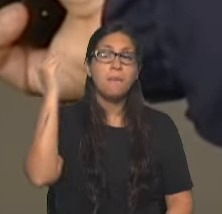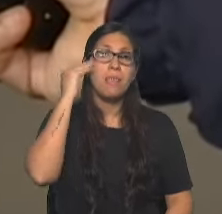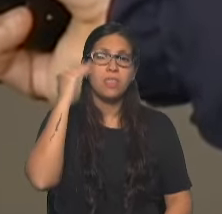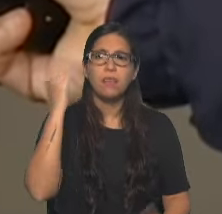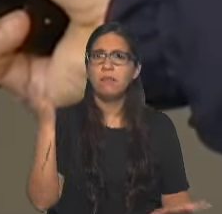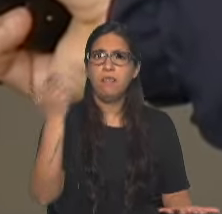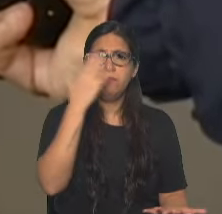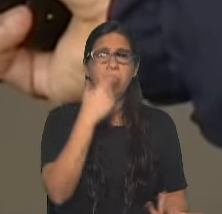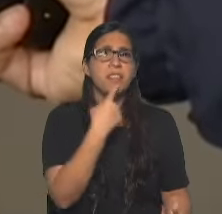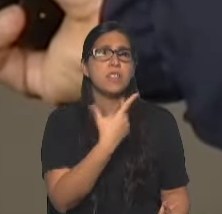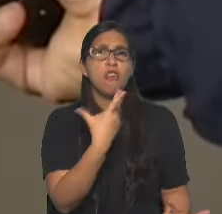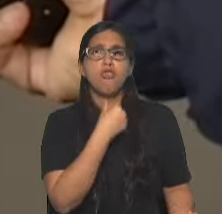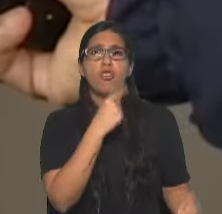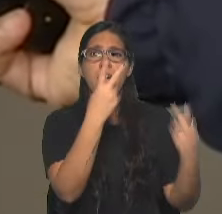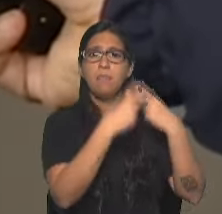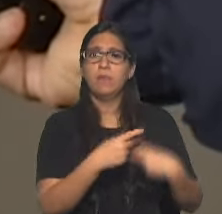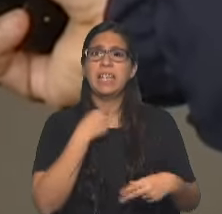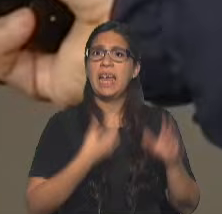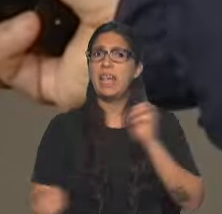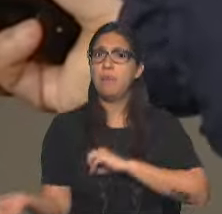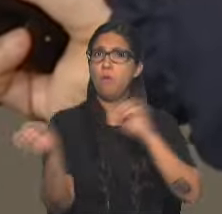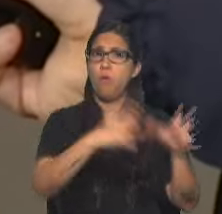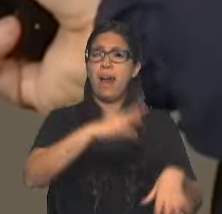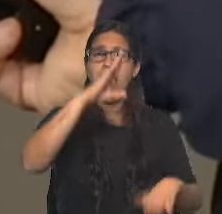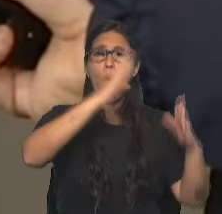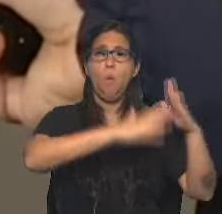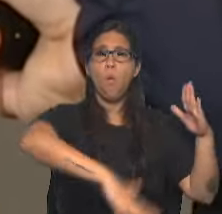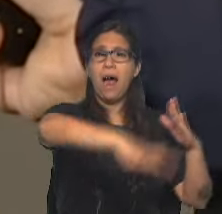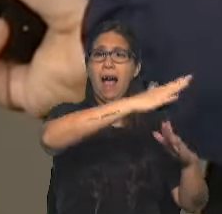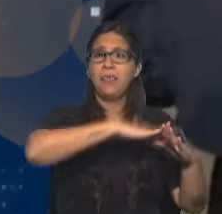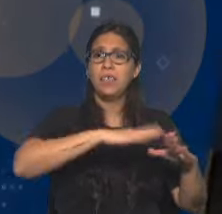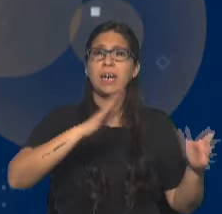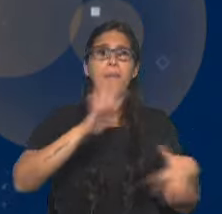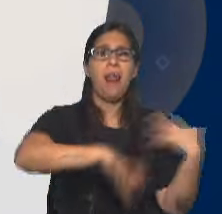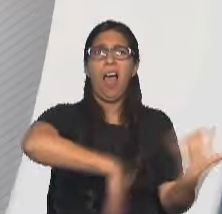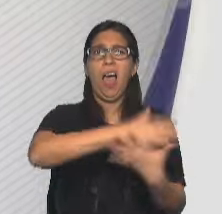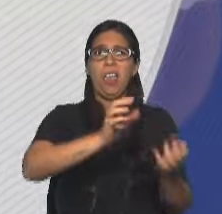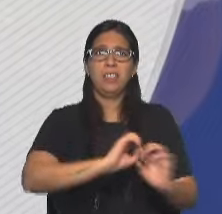pericias, no conocemos su estado y se quiere ir a vivir a un country con un militar que no conoce a hacer desastre.